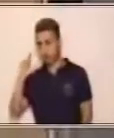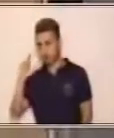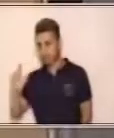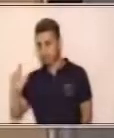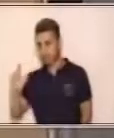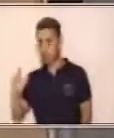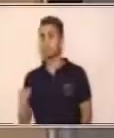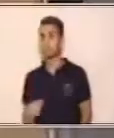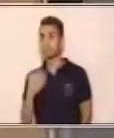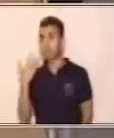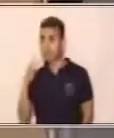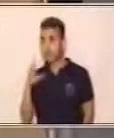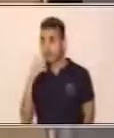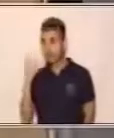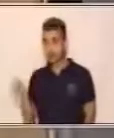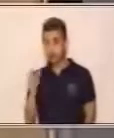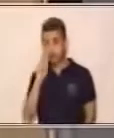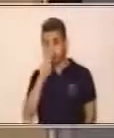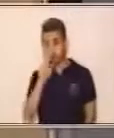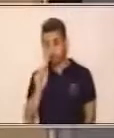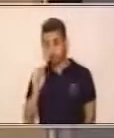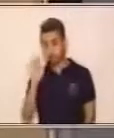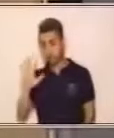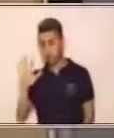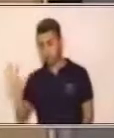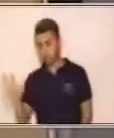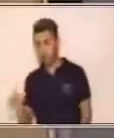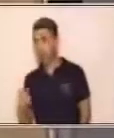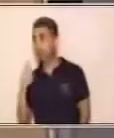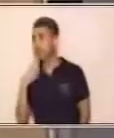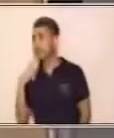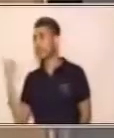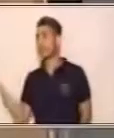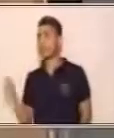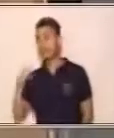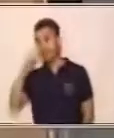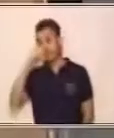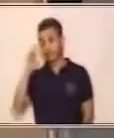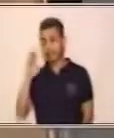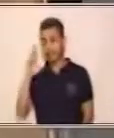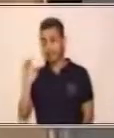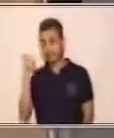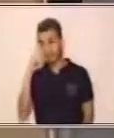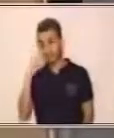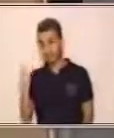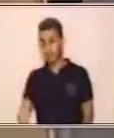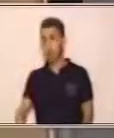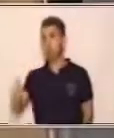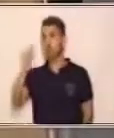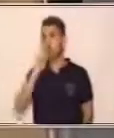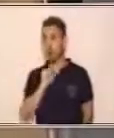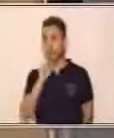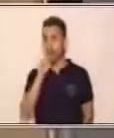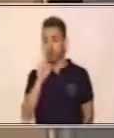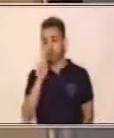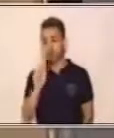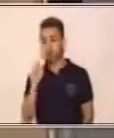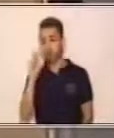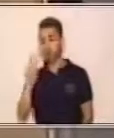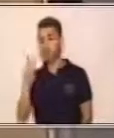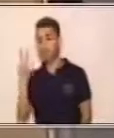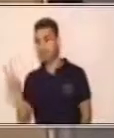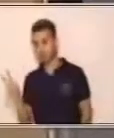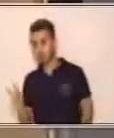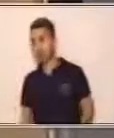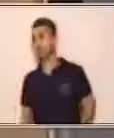y ubicado el 2.55, dice que Teresa toma 1.22. Para